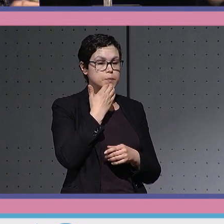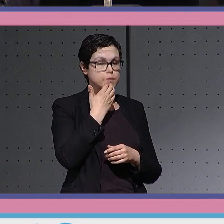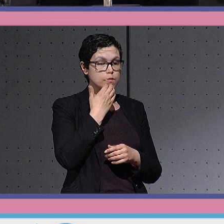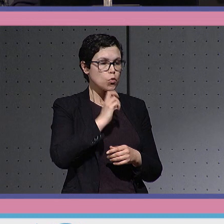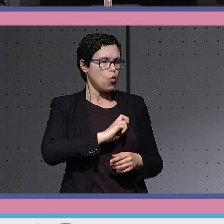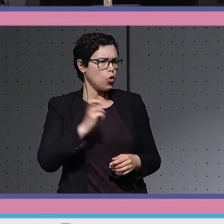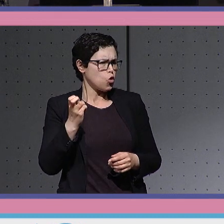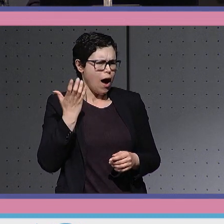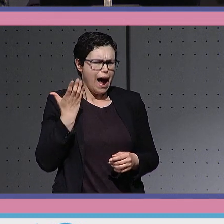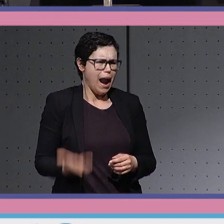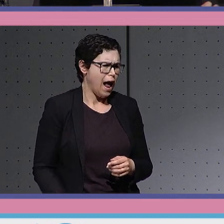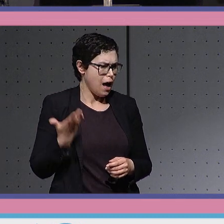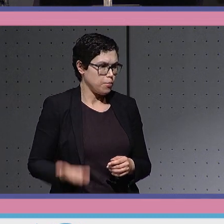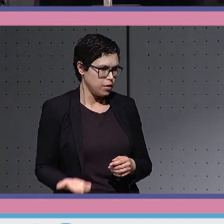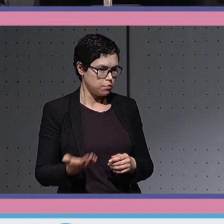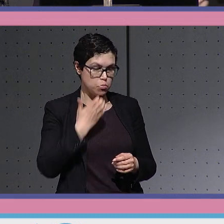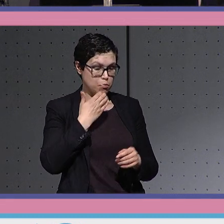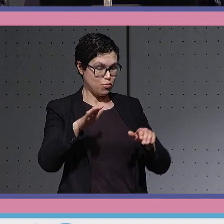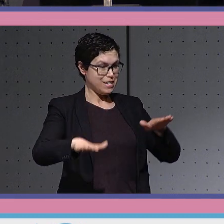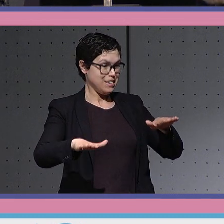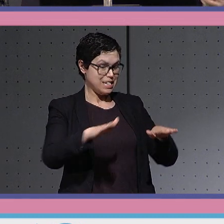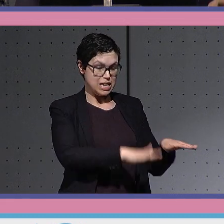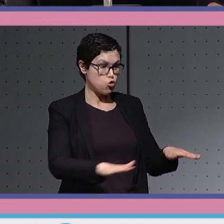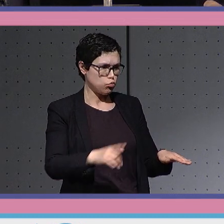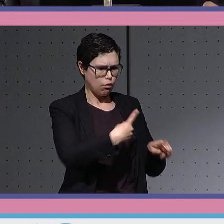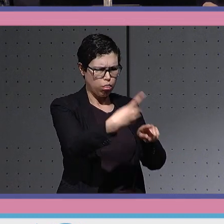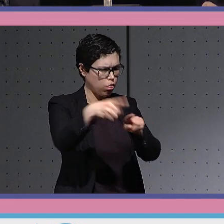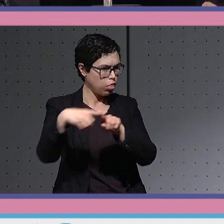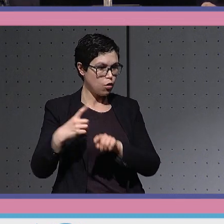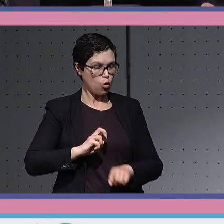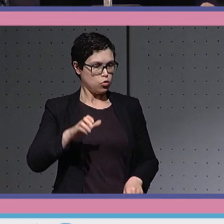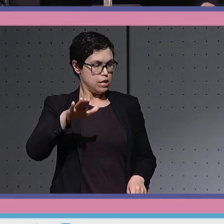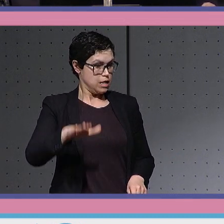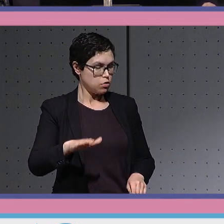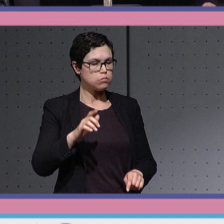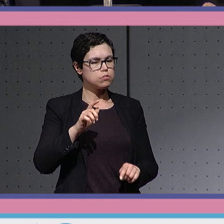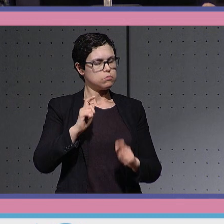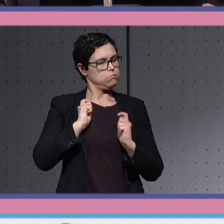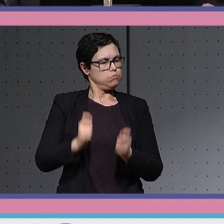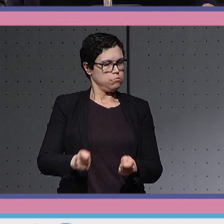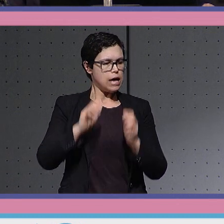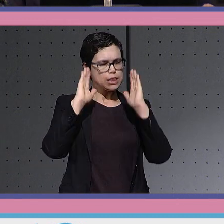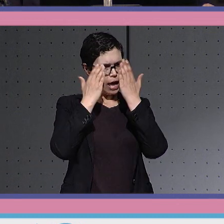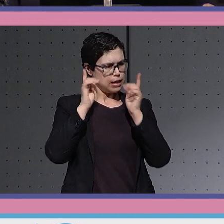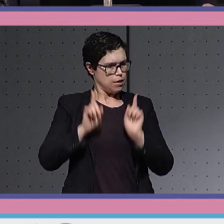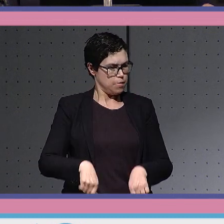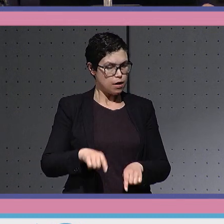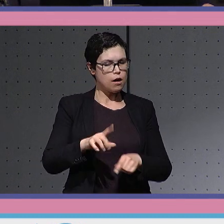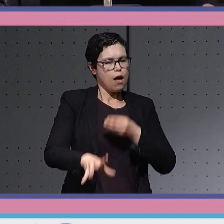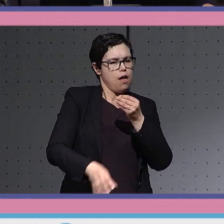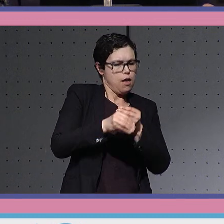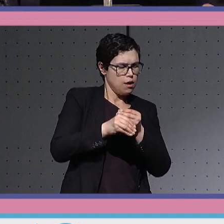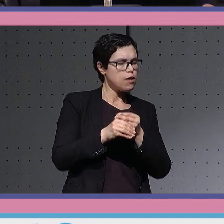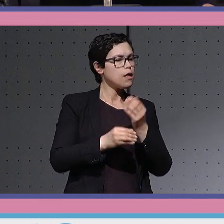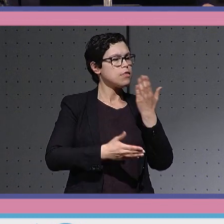gravedad, pues nos encontramos con esta otra niña en el que también vamos a hacer un diagnóstico de trastorno de espectro de autismo asociado a discapacidad